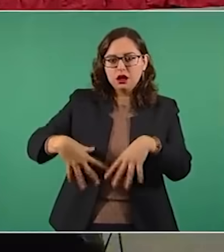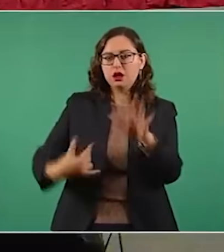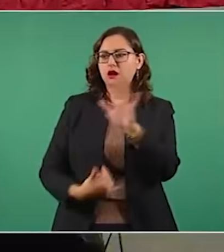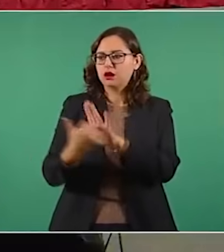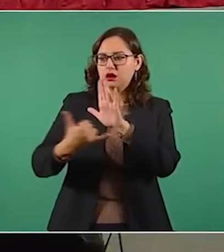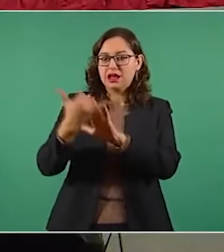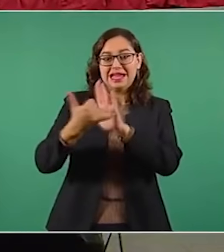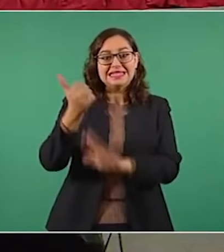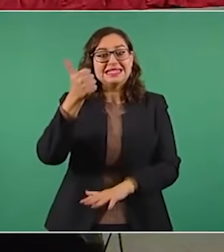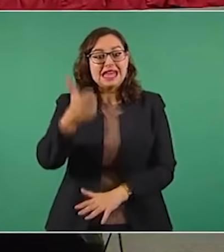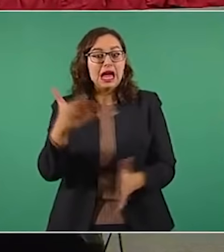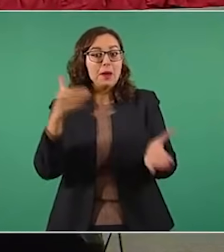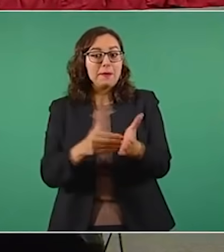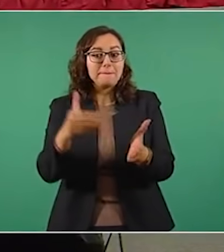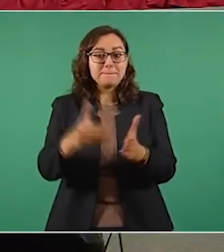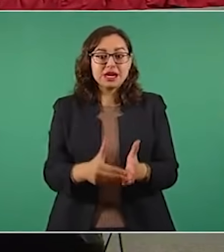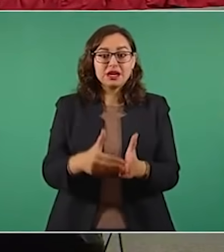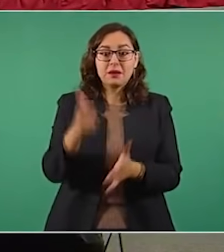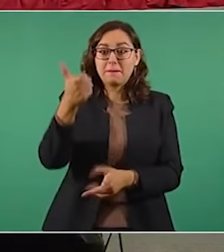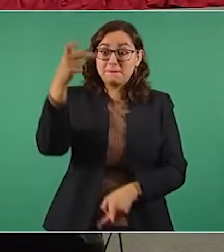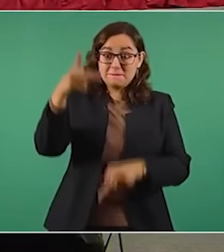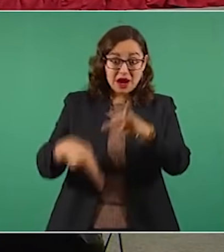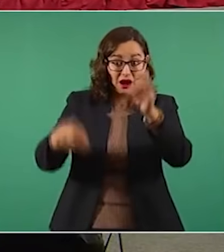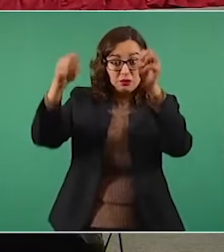de 6,000 millones de pesos.